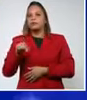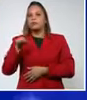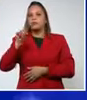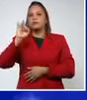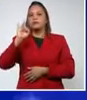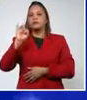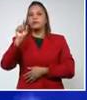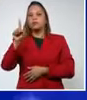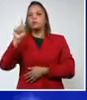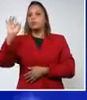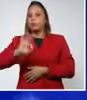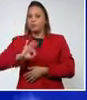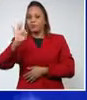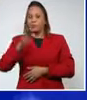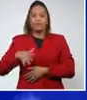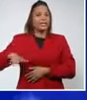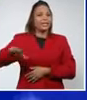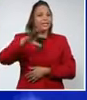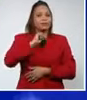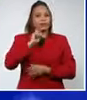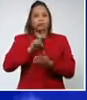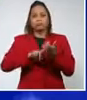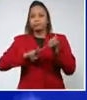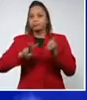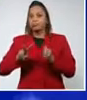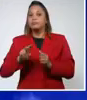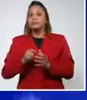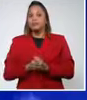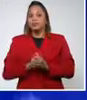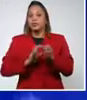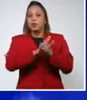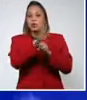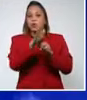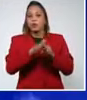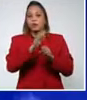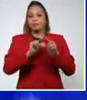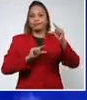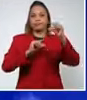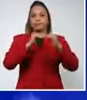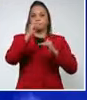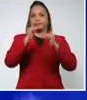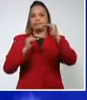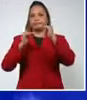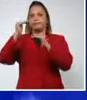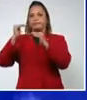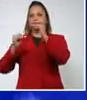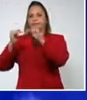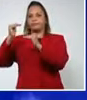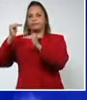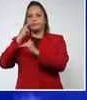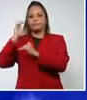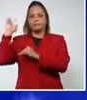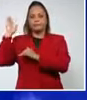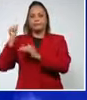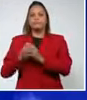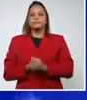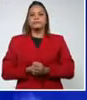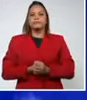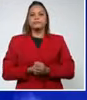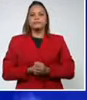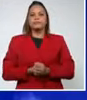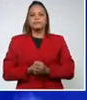41,5% de toda la incidencia de COVID-19 en nuestro país en los últimos 15